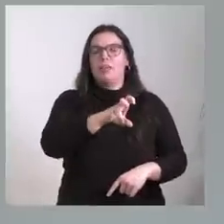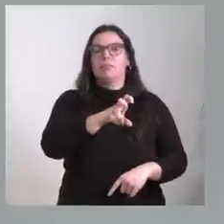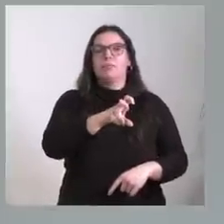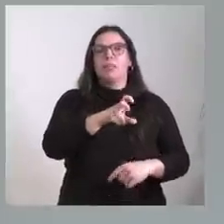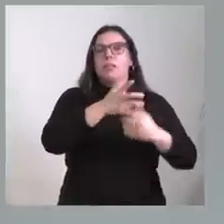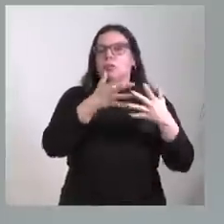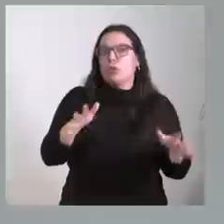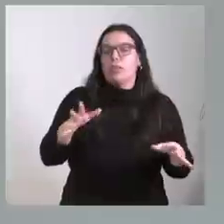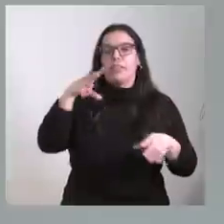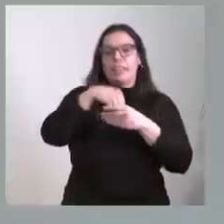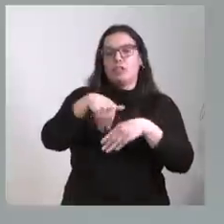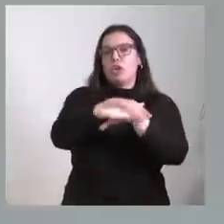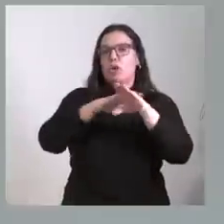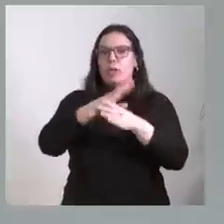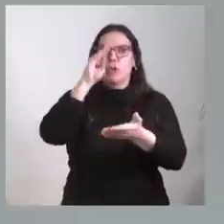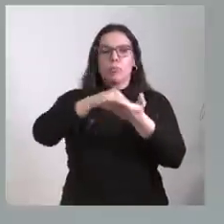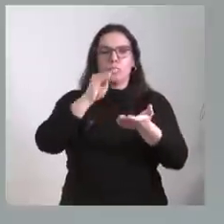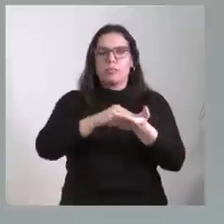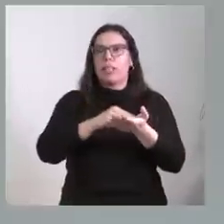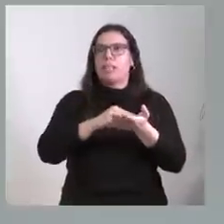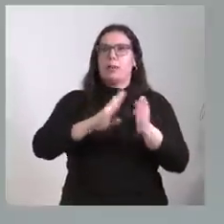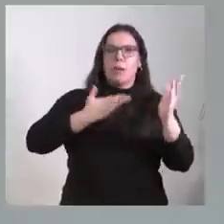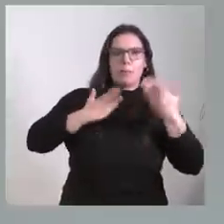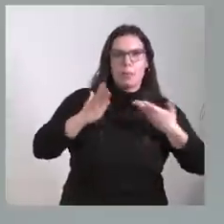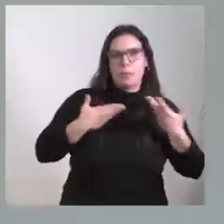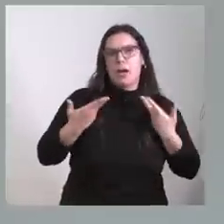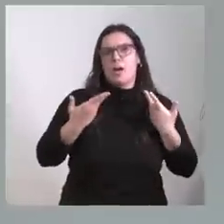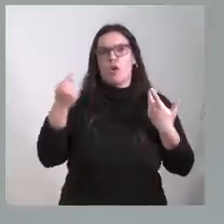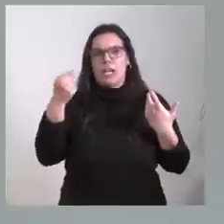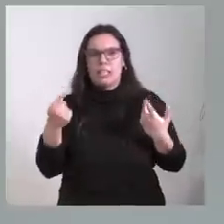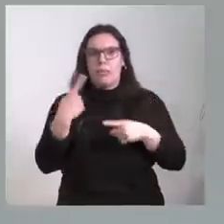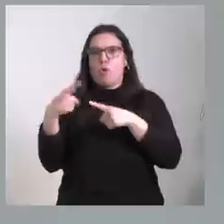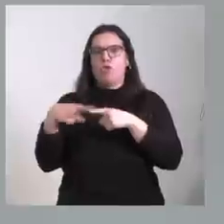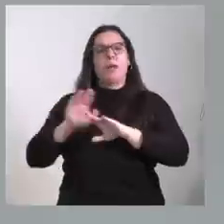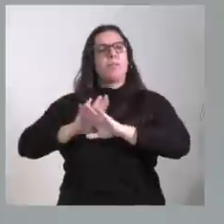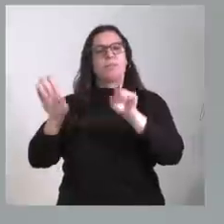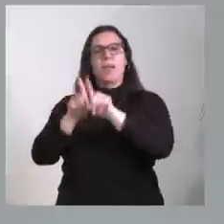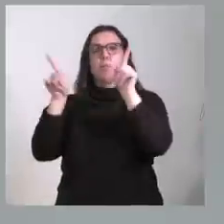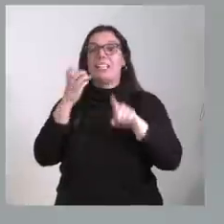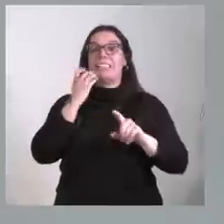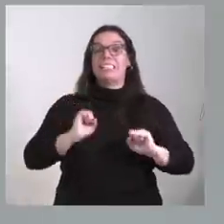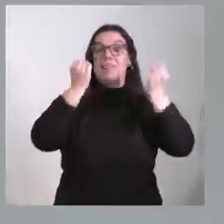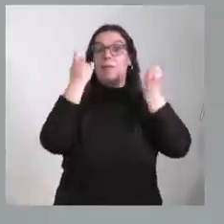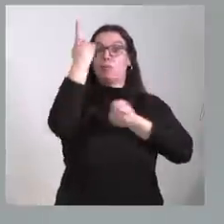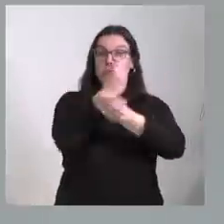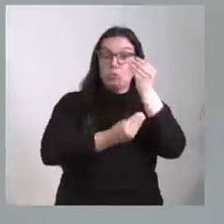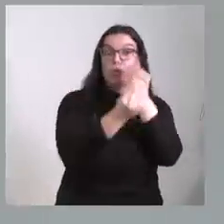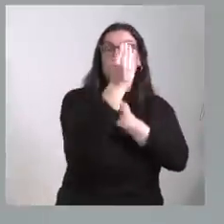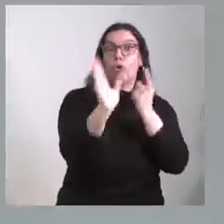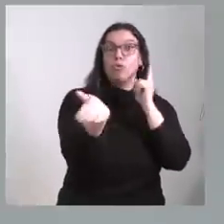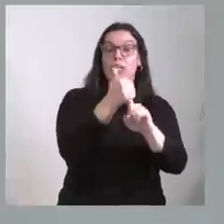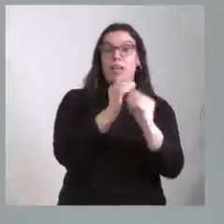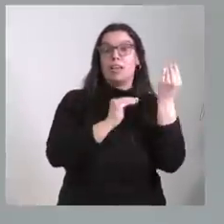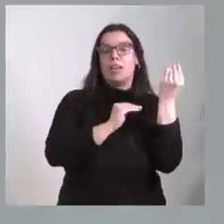formar parte de un gobierno y estar en política quedarían satisfechos con tal de que con estas medidas salváramos